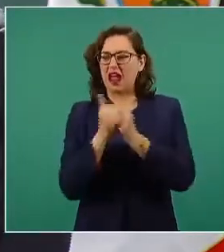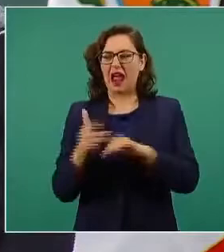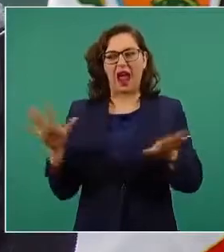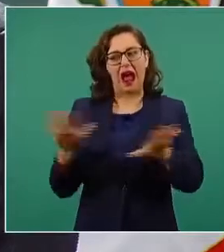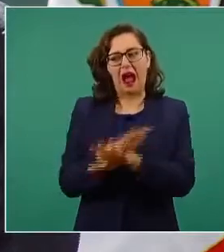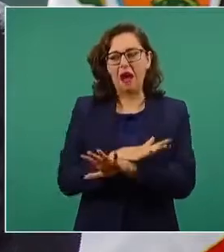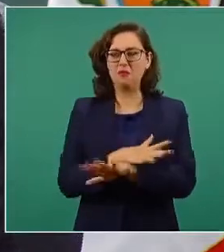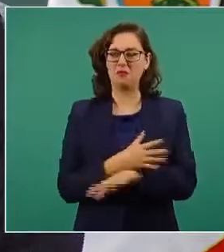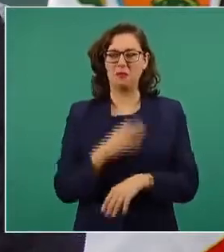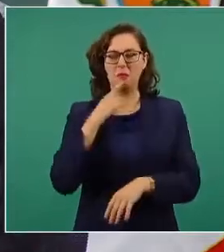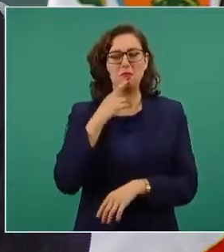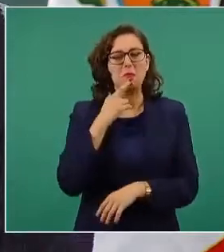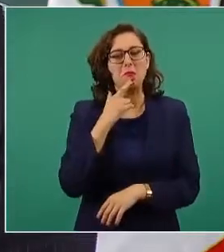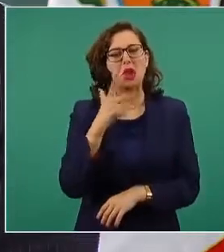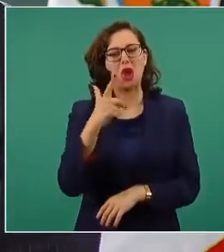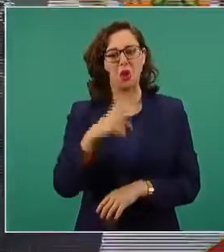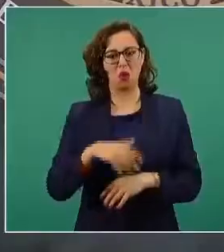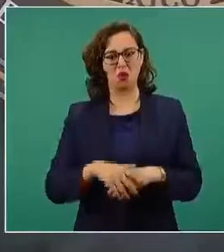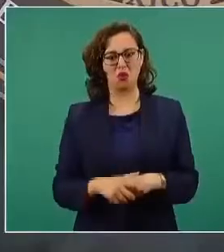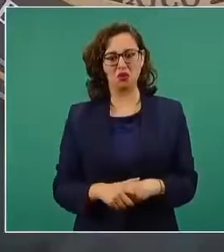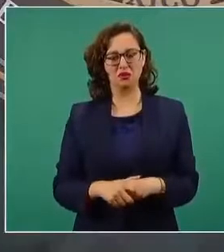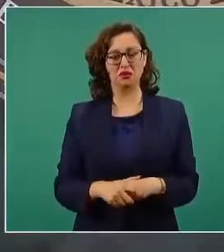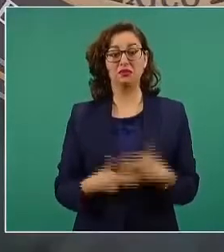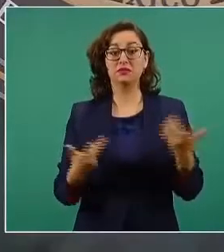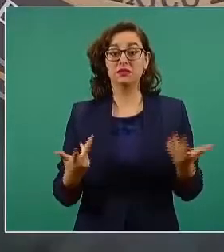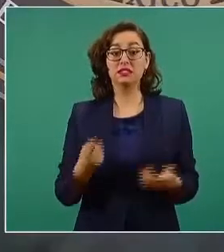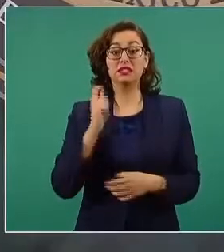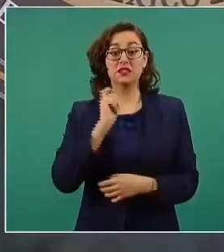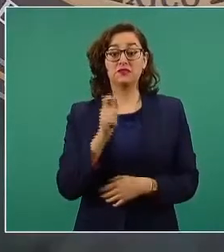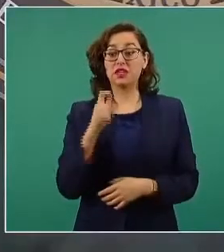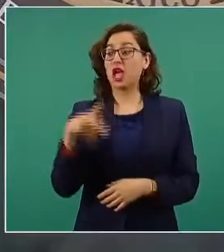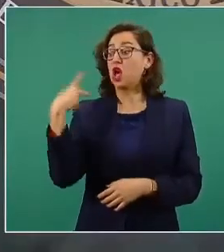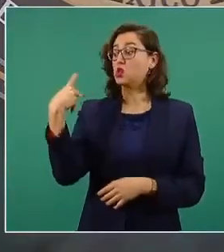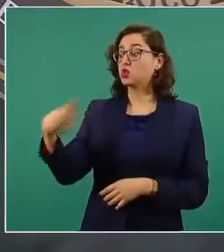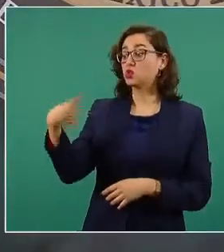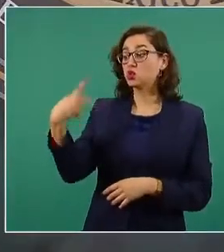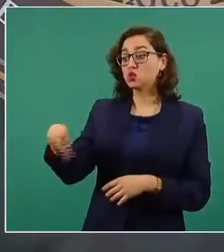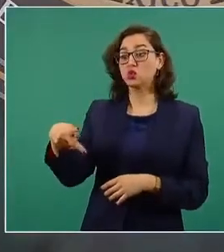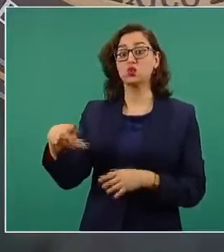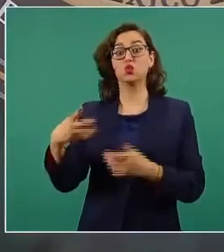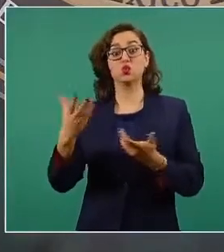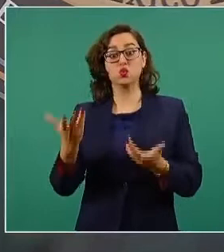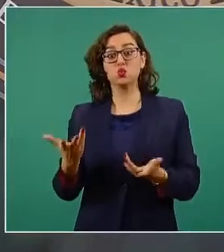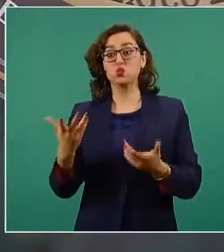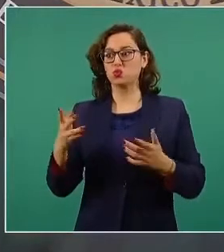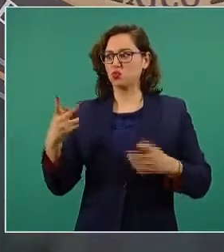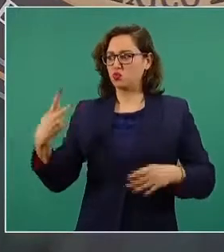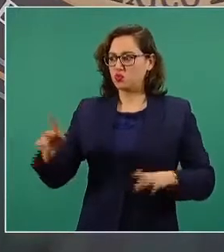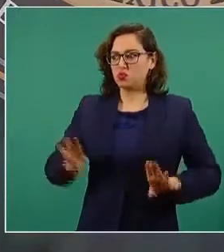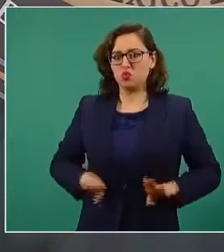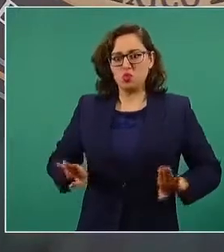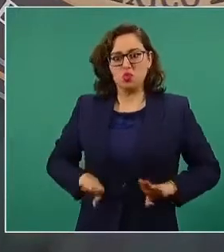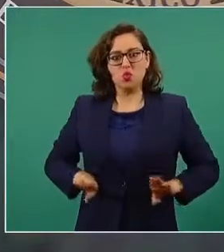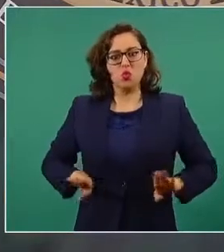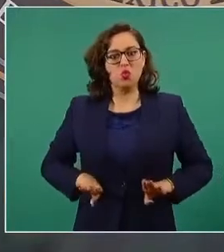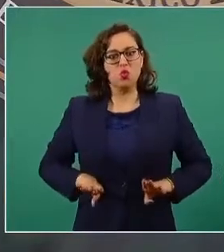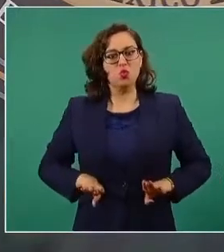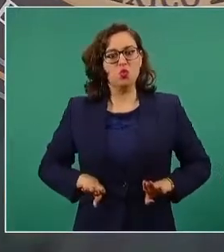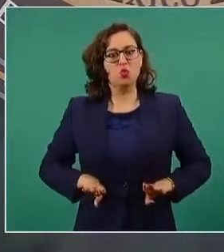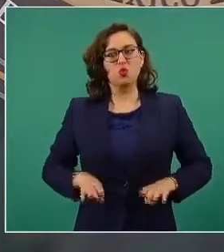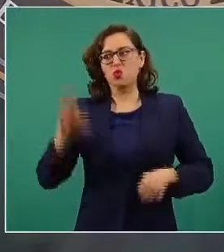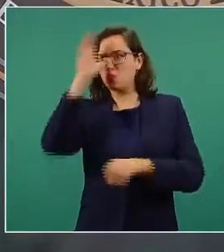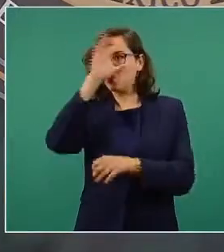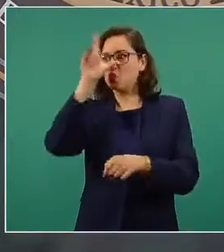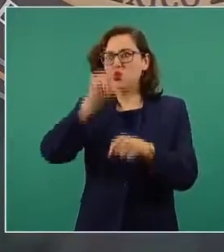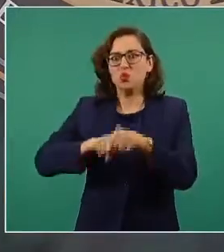negaba una civilización propia, sino que equivalía a promover la extinción de